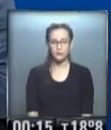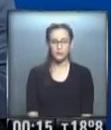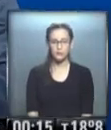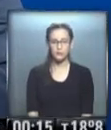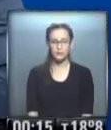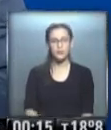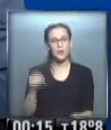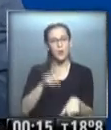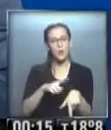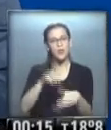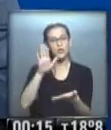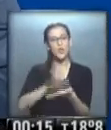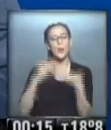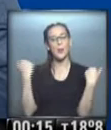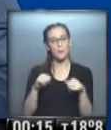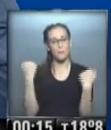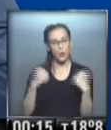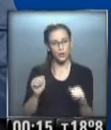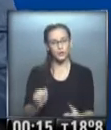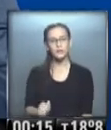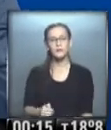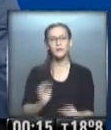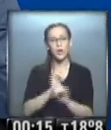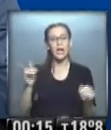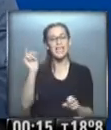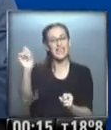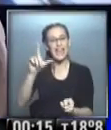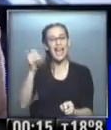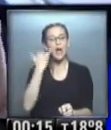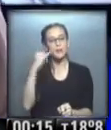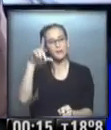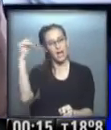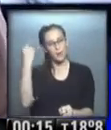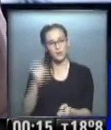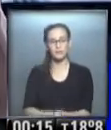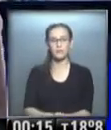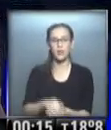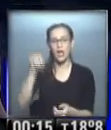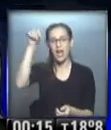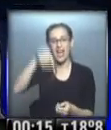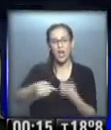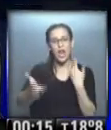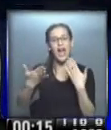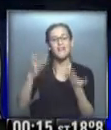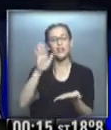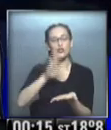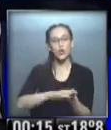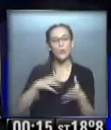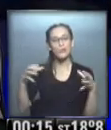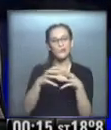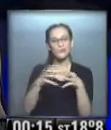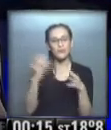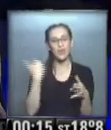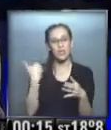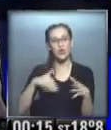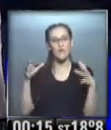Es el momento de los deportes en este programa, es el momento de Gaby Previtera. Vamos a arrancar hablando en este caso de la selección argentina